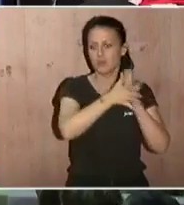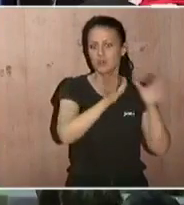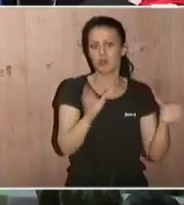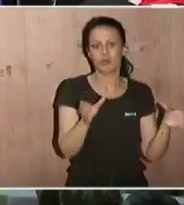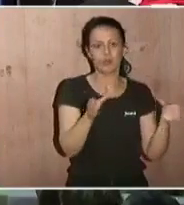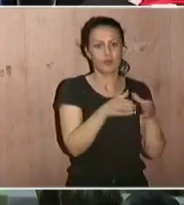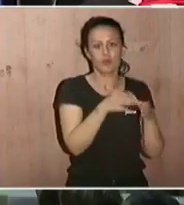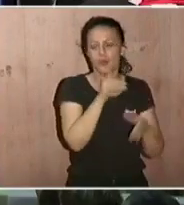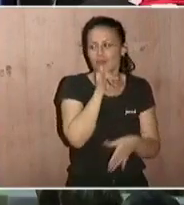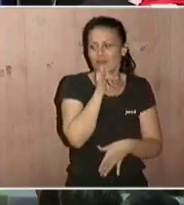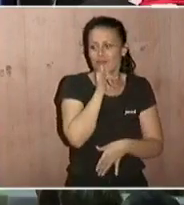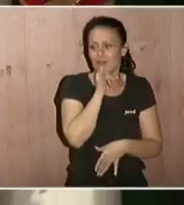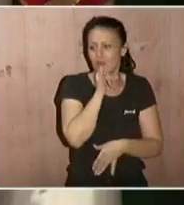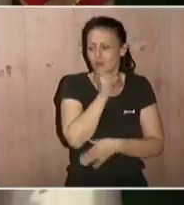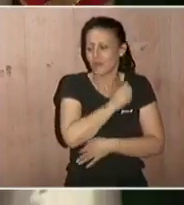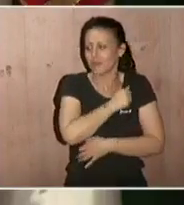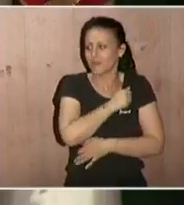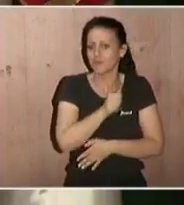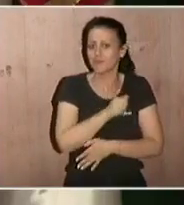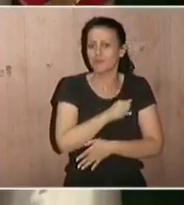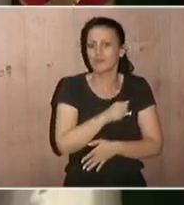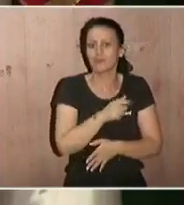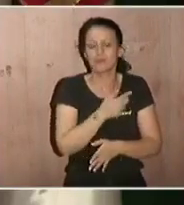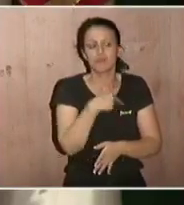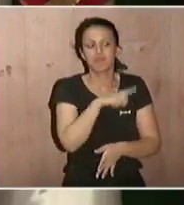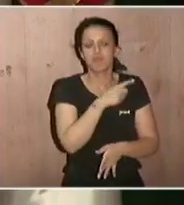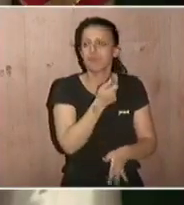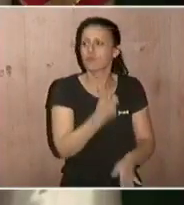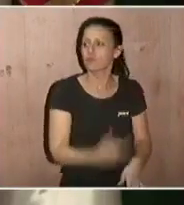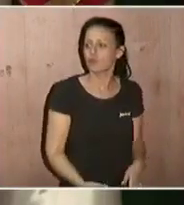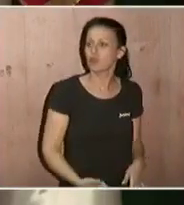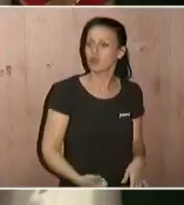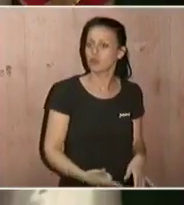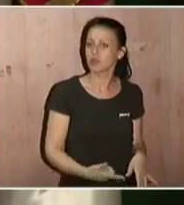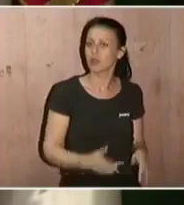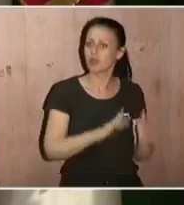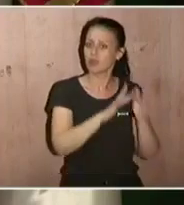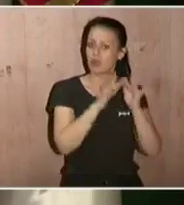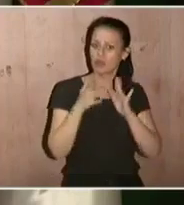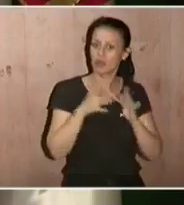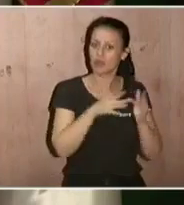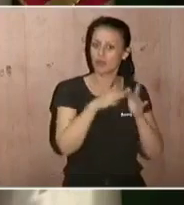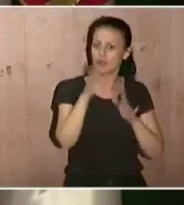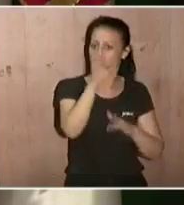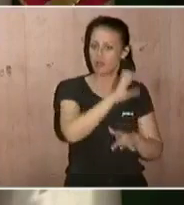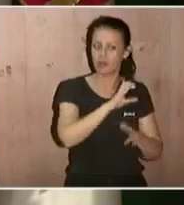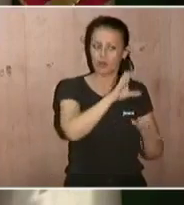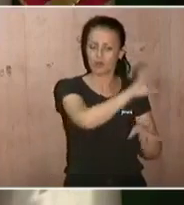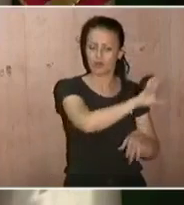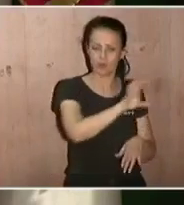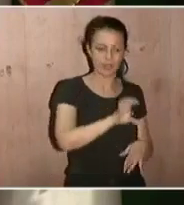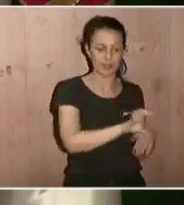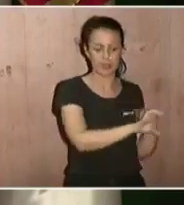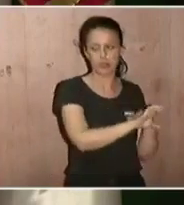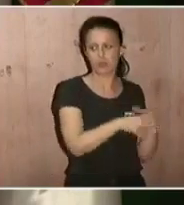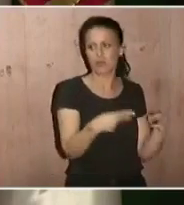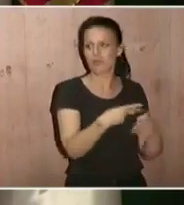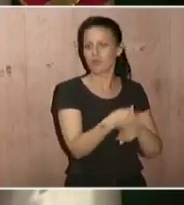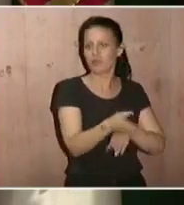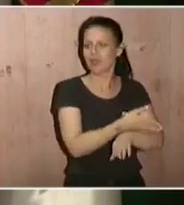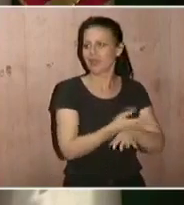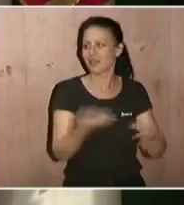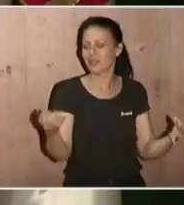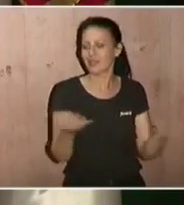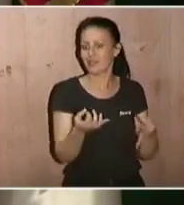del idioma. Creo que somos útiles en las relaciones científicas con estos países, aunque tenemos que evitar la tentación